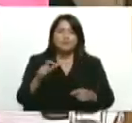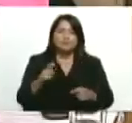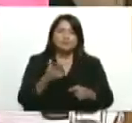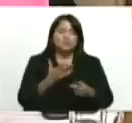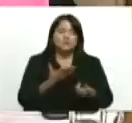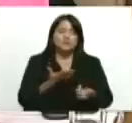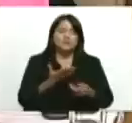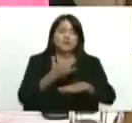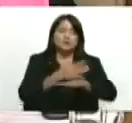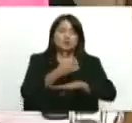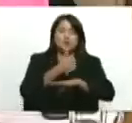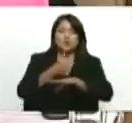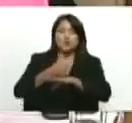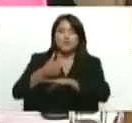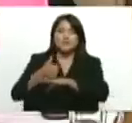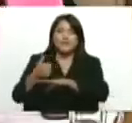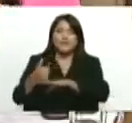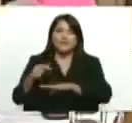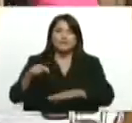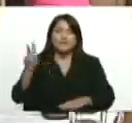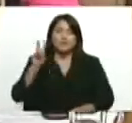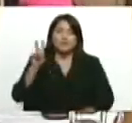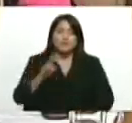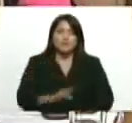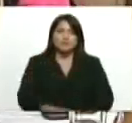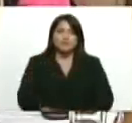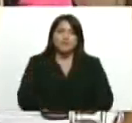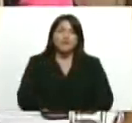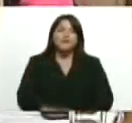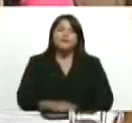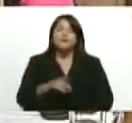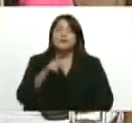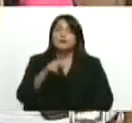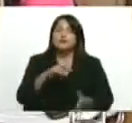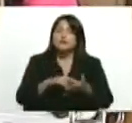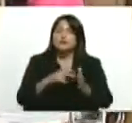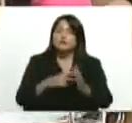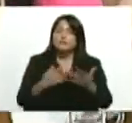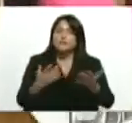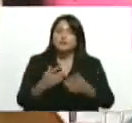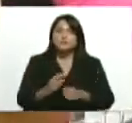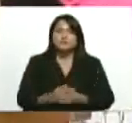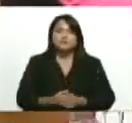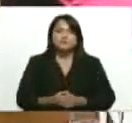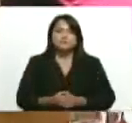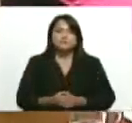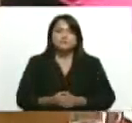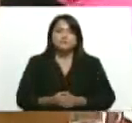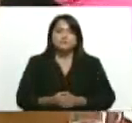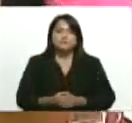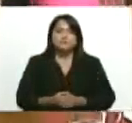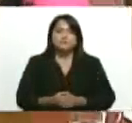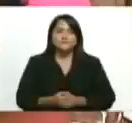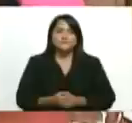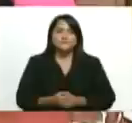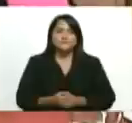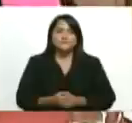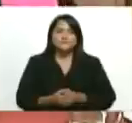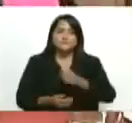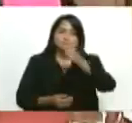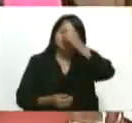de algunas personas en nuestro país, resultando de tal agenda una manifestación clara